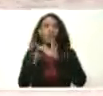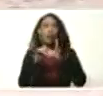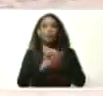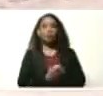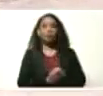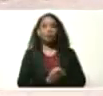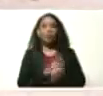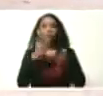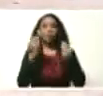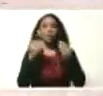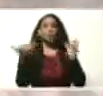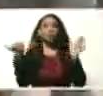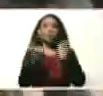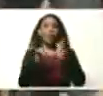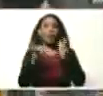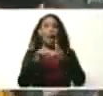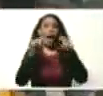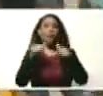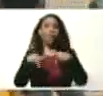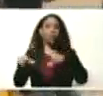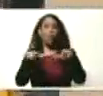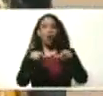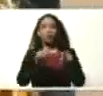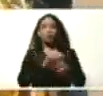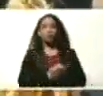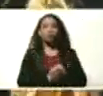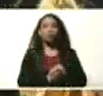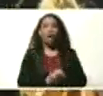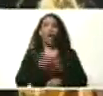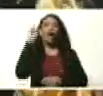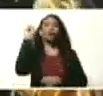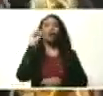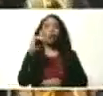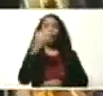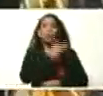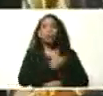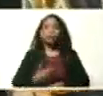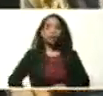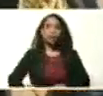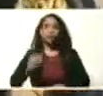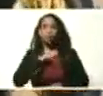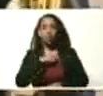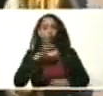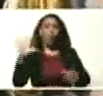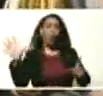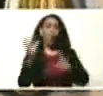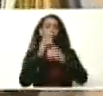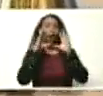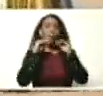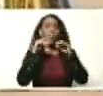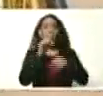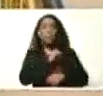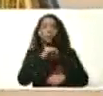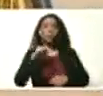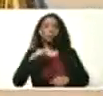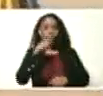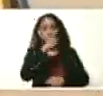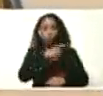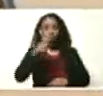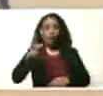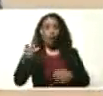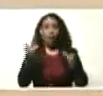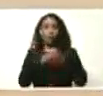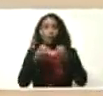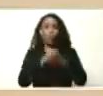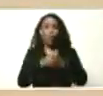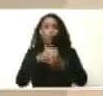que está muy cercana a esta localidad. También, presidente, logramos hablar con personas del sector Los Cachos que